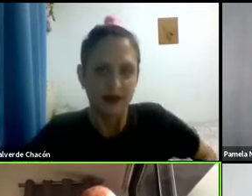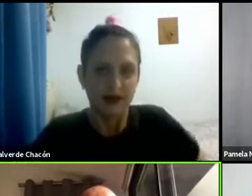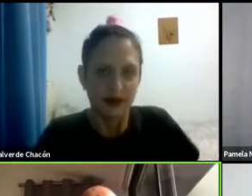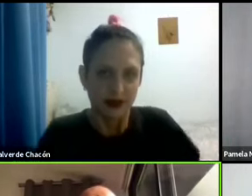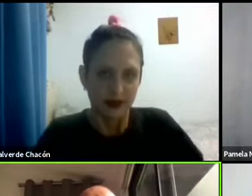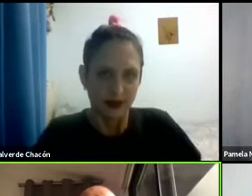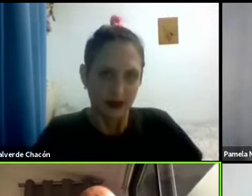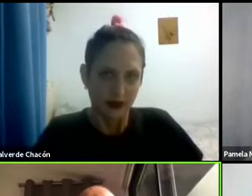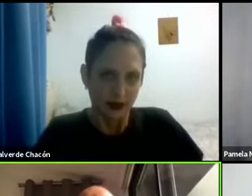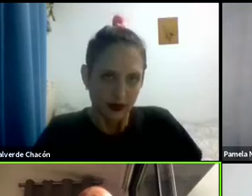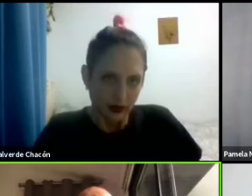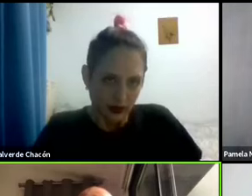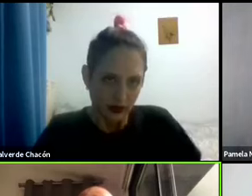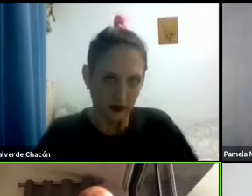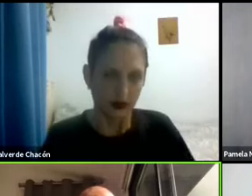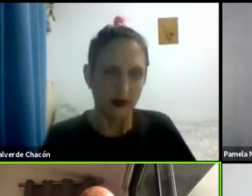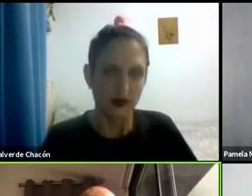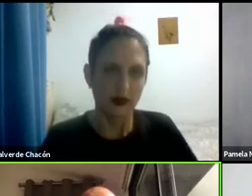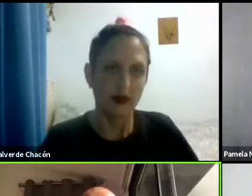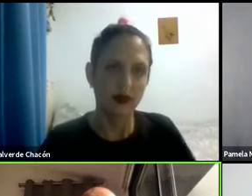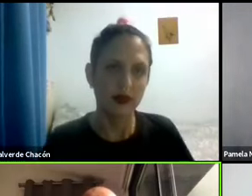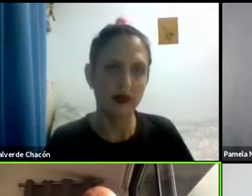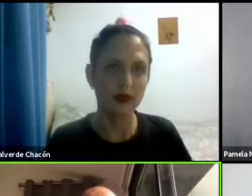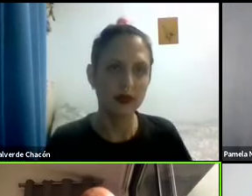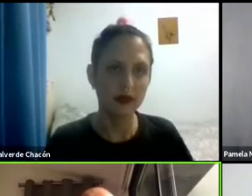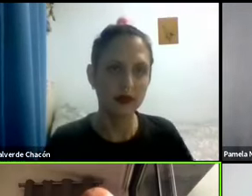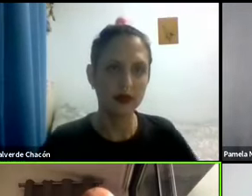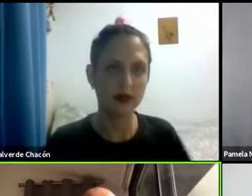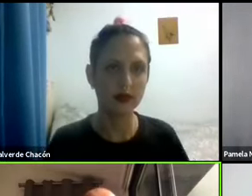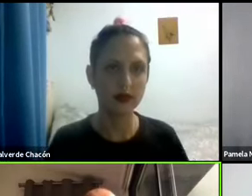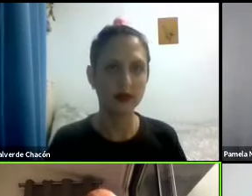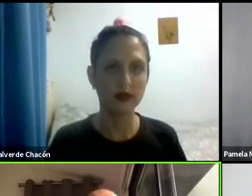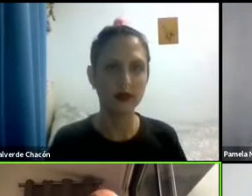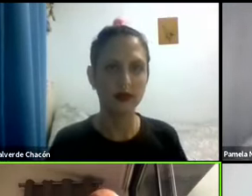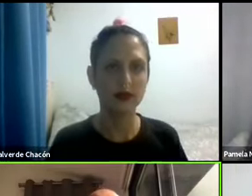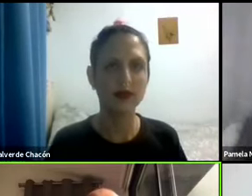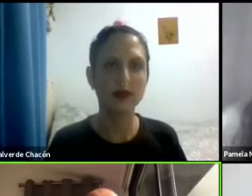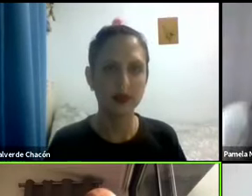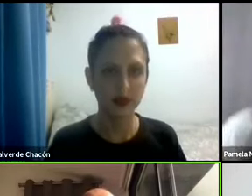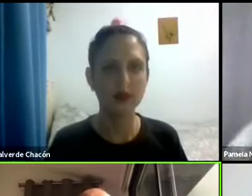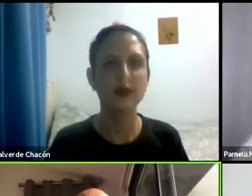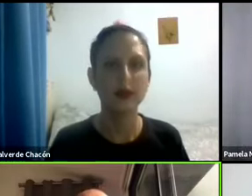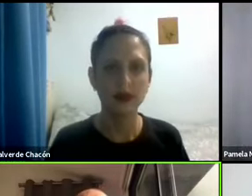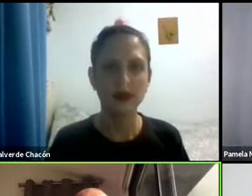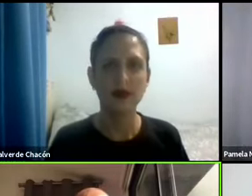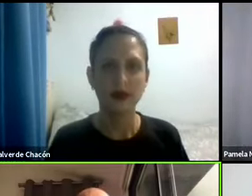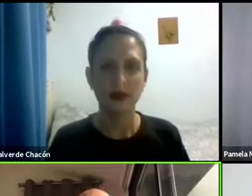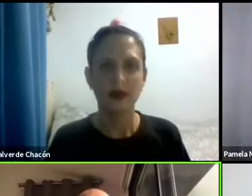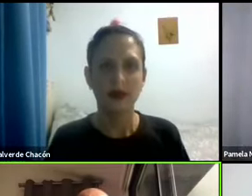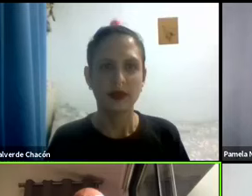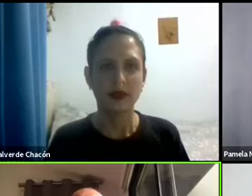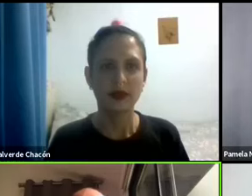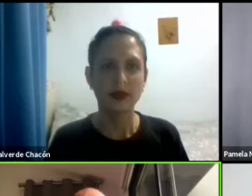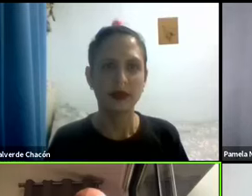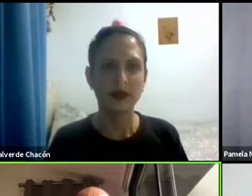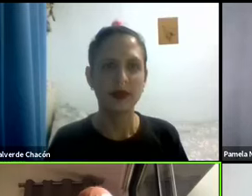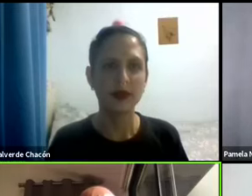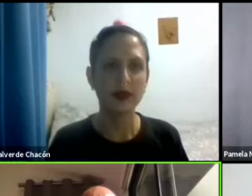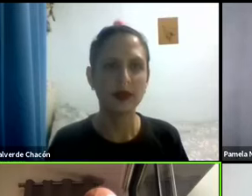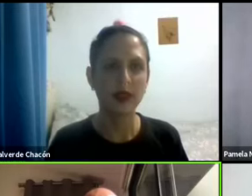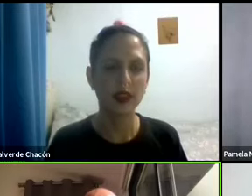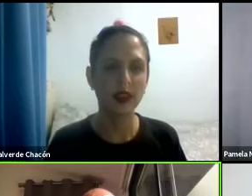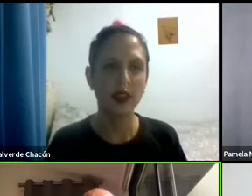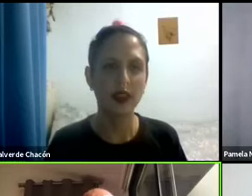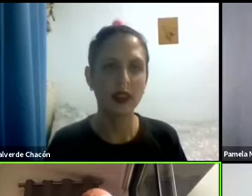ella la envían a los 12 años a españa a reunirse con su madre relata sobre el